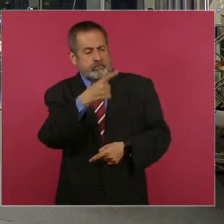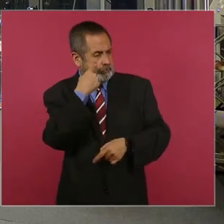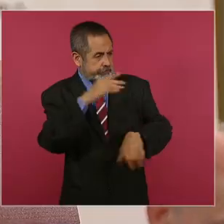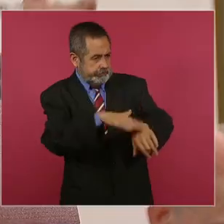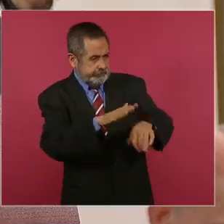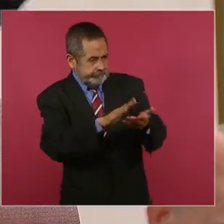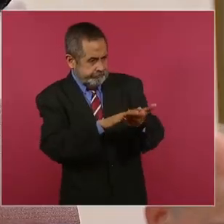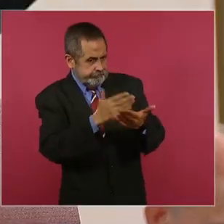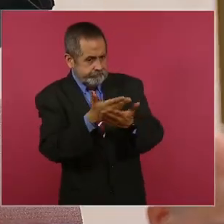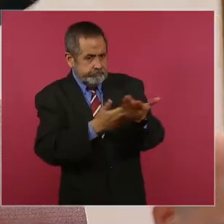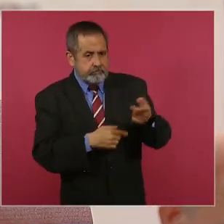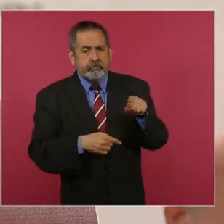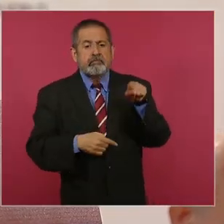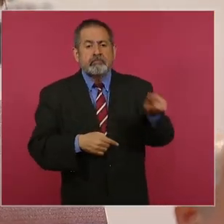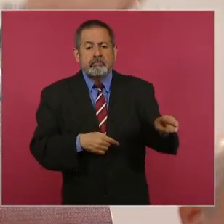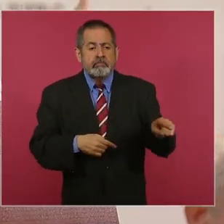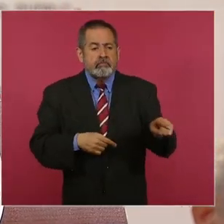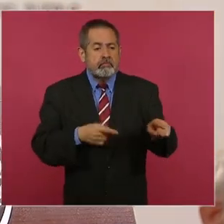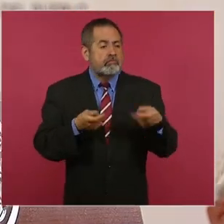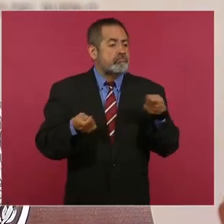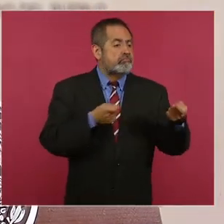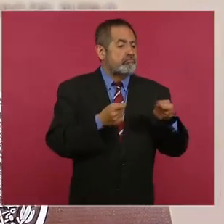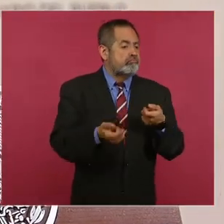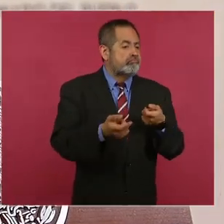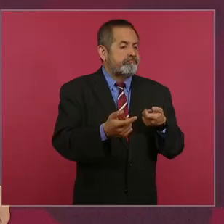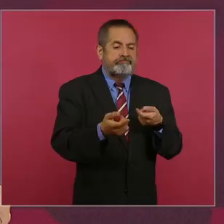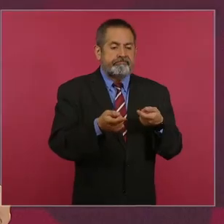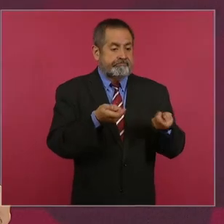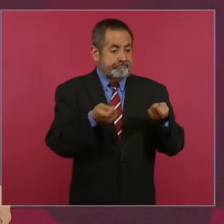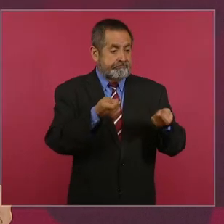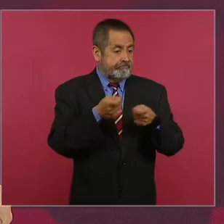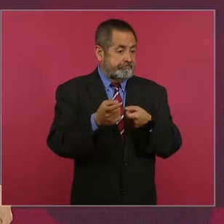si él fue el que los metió en todo esto